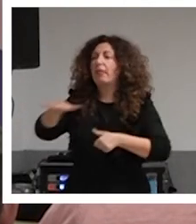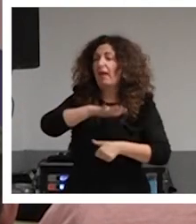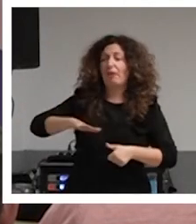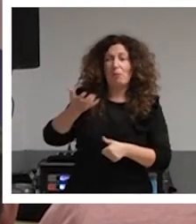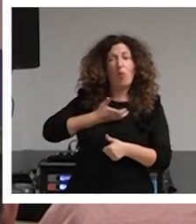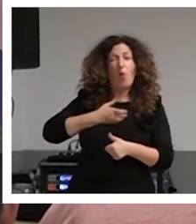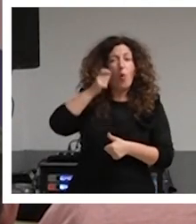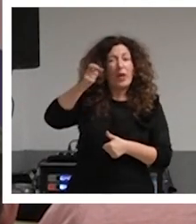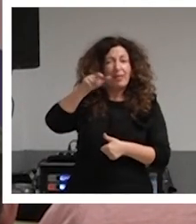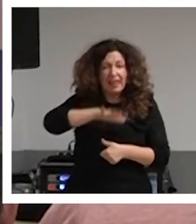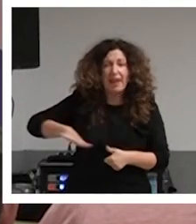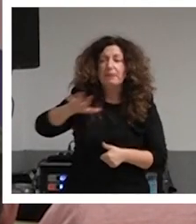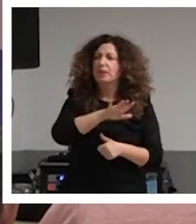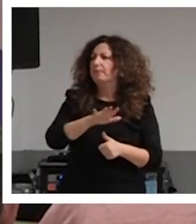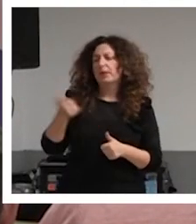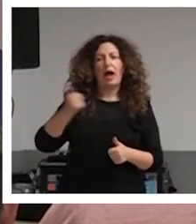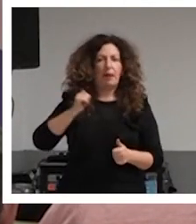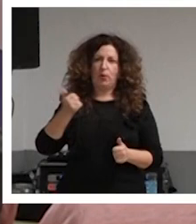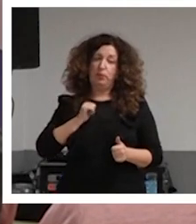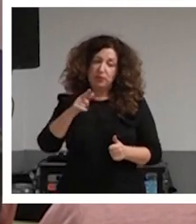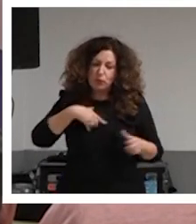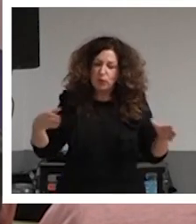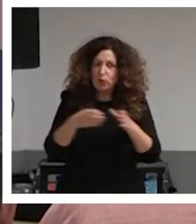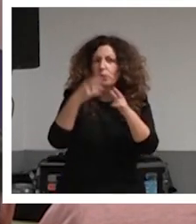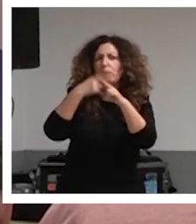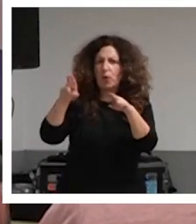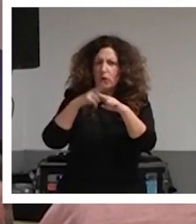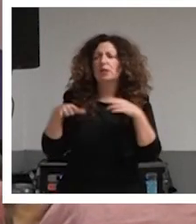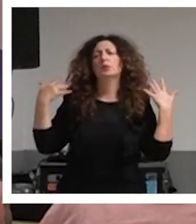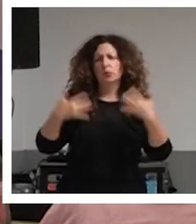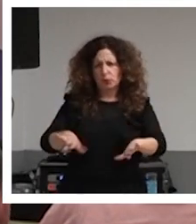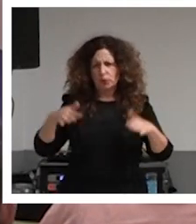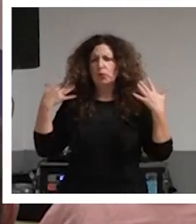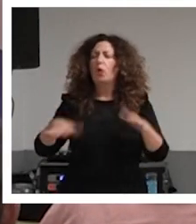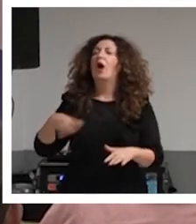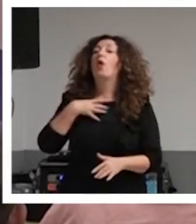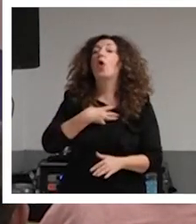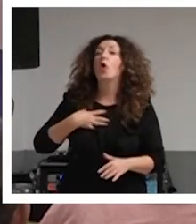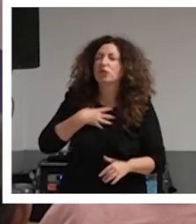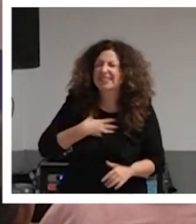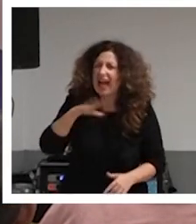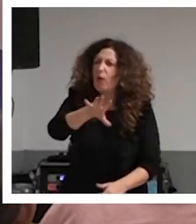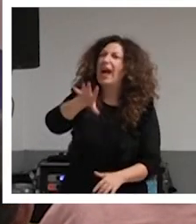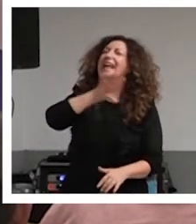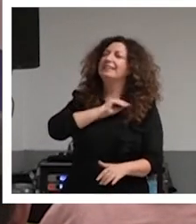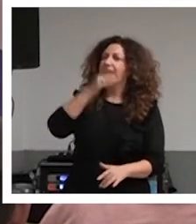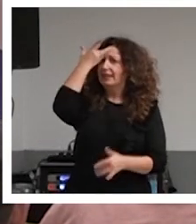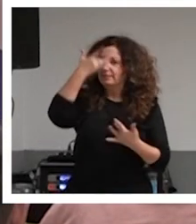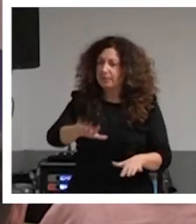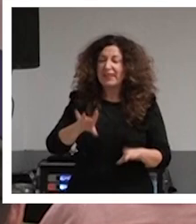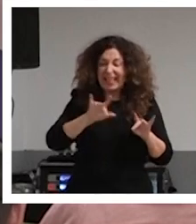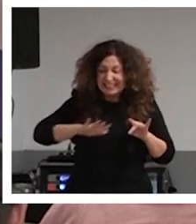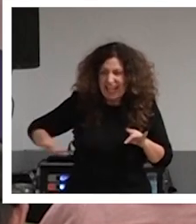tenemos que aprovecharlo no y que nuestra formación política que ha costado ha entendido que los territorios son